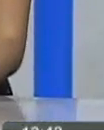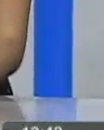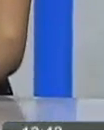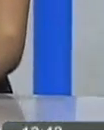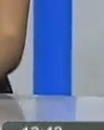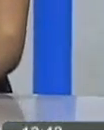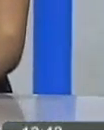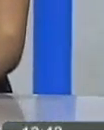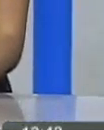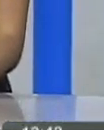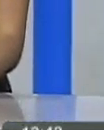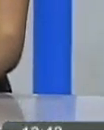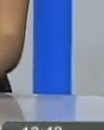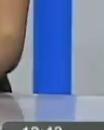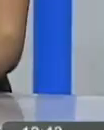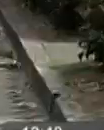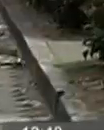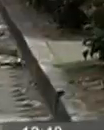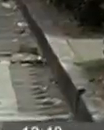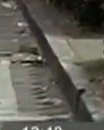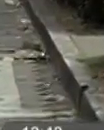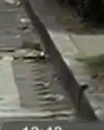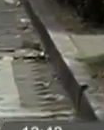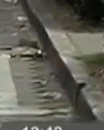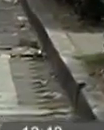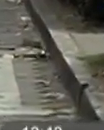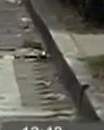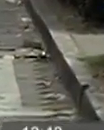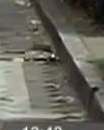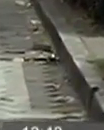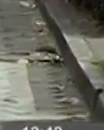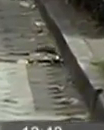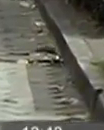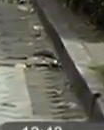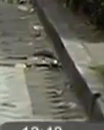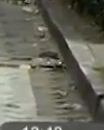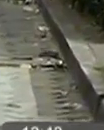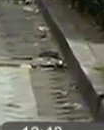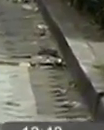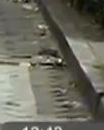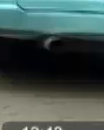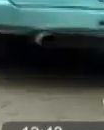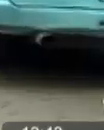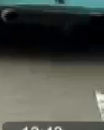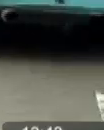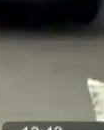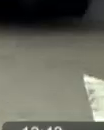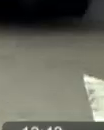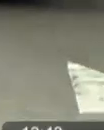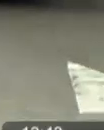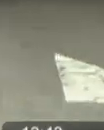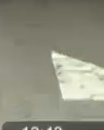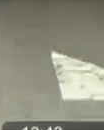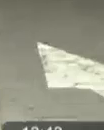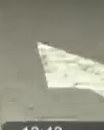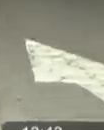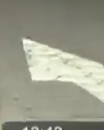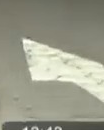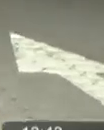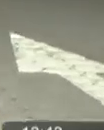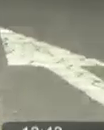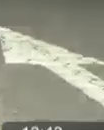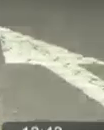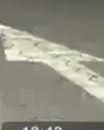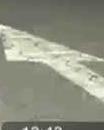de transporte para nuestra ciudad. El proyecto de movilidad urbana para la implementación del denominado bus rápido ya cuenta